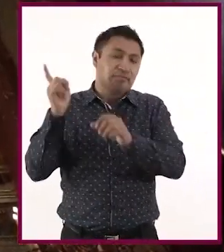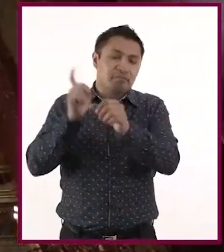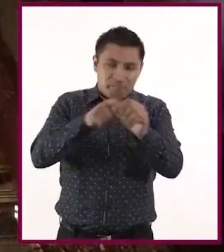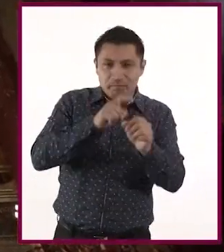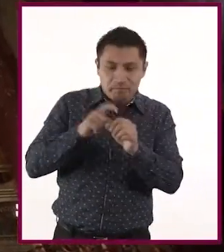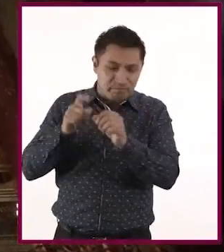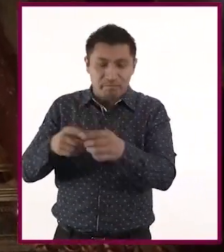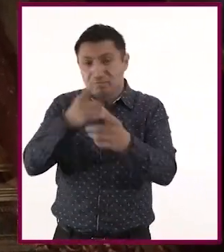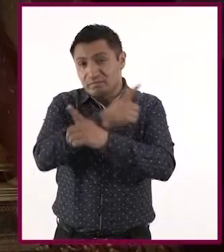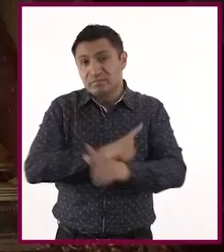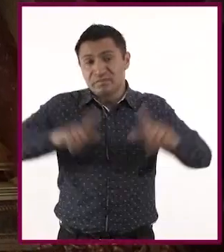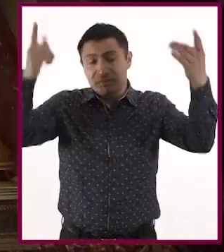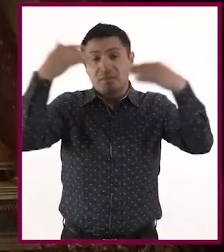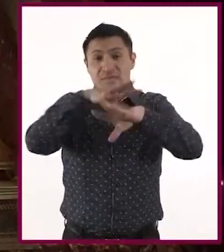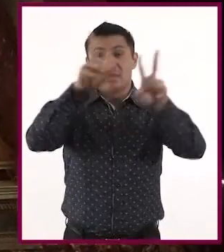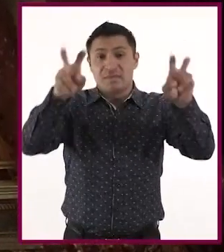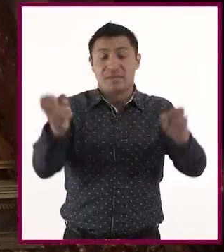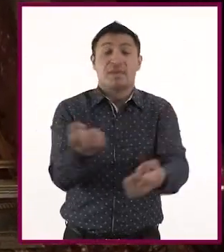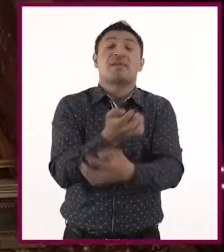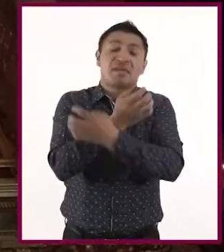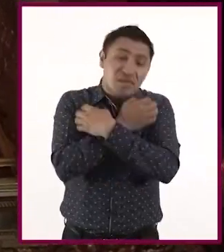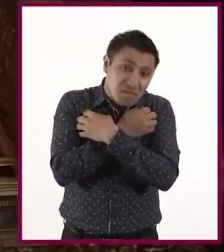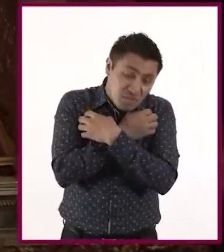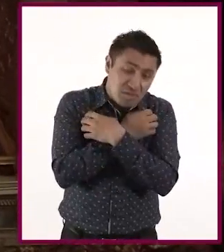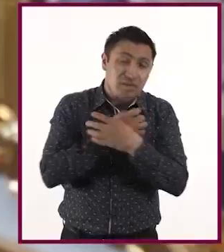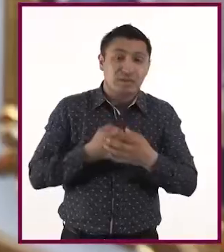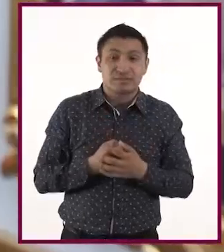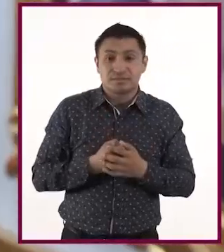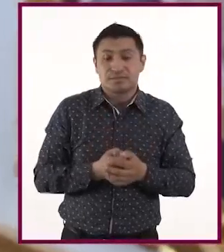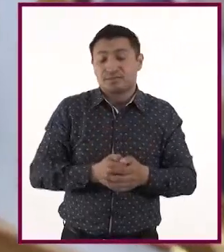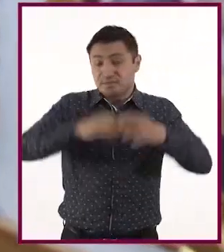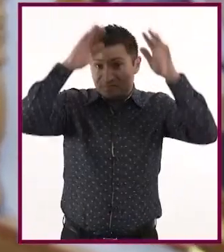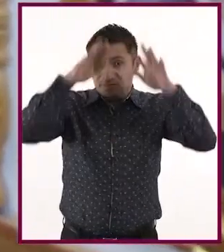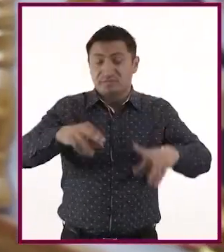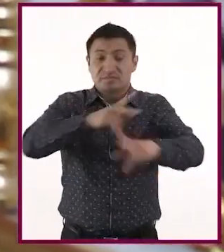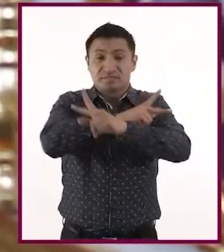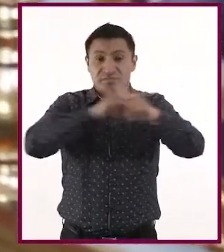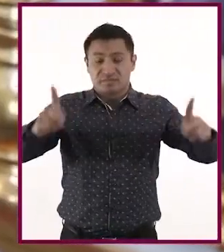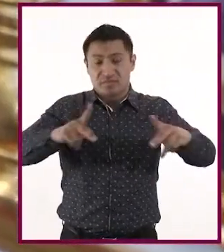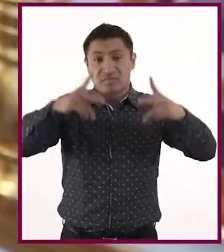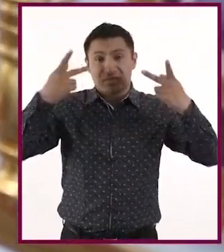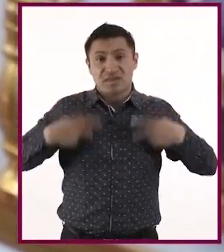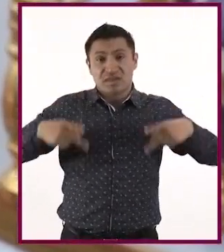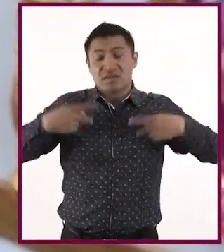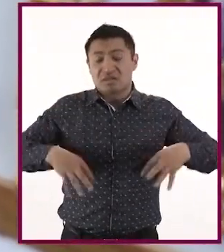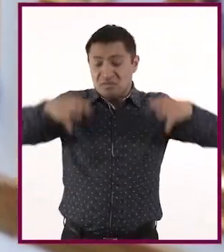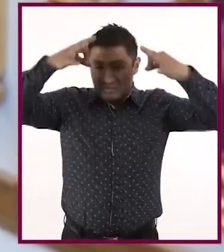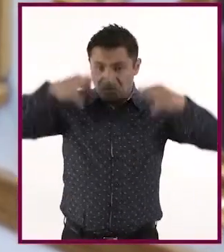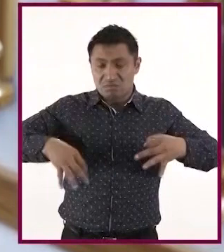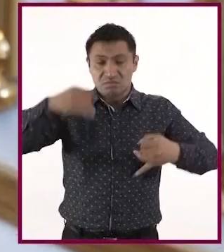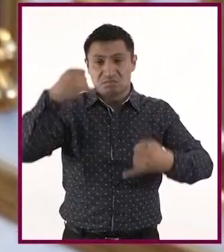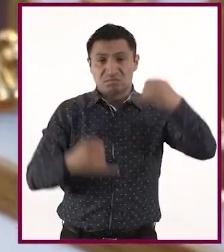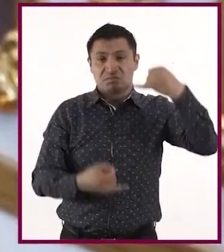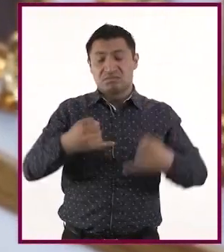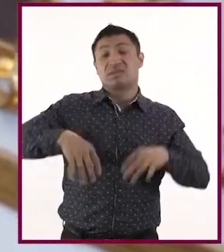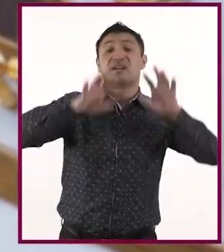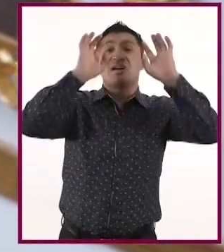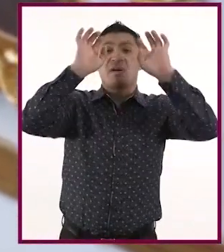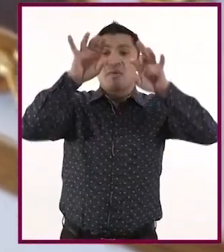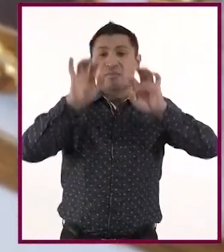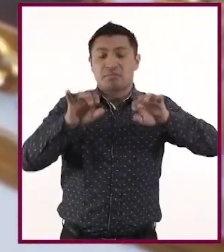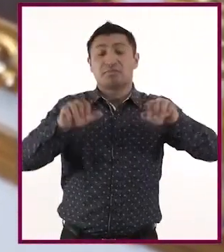religiosas en materia de educación, órdenes monásticas, culto público y personalidad jurídica al registrarse